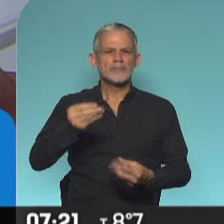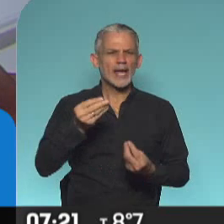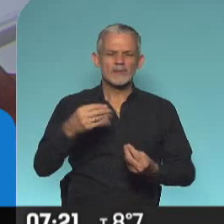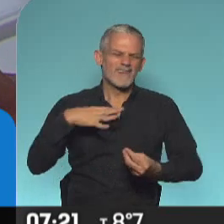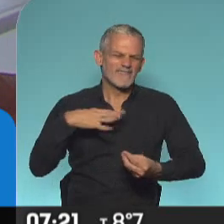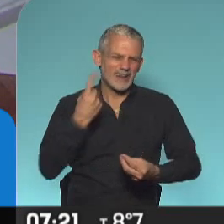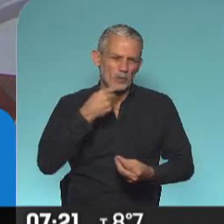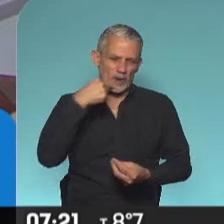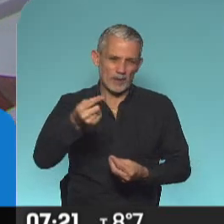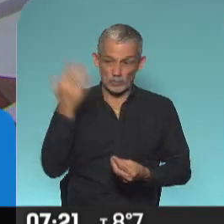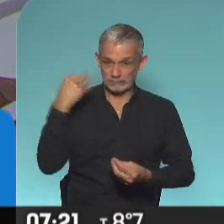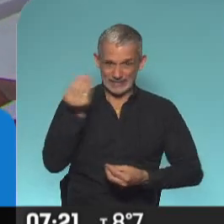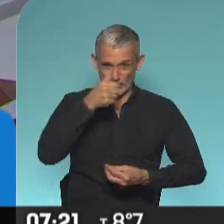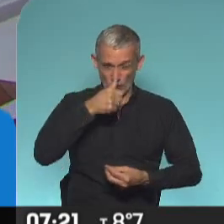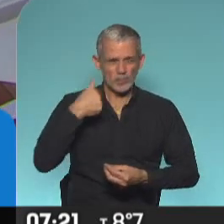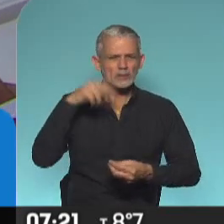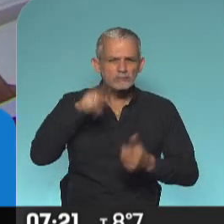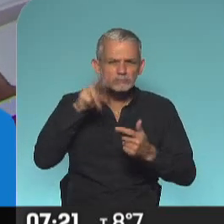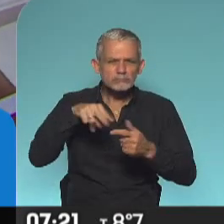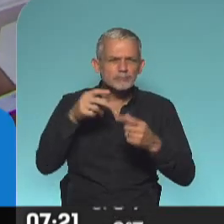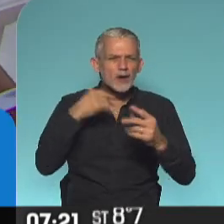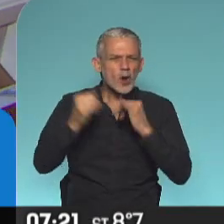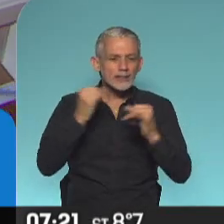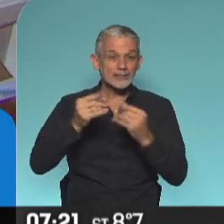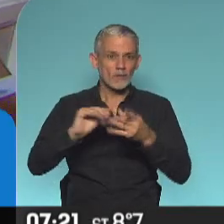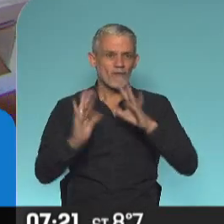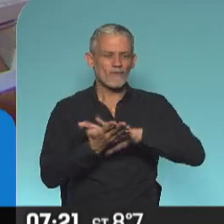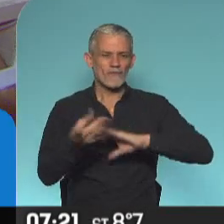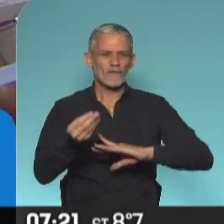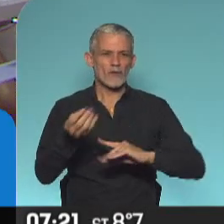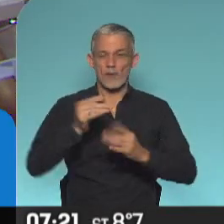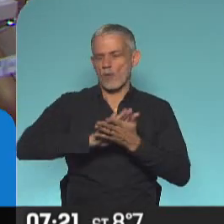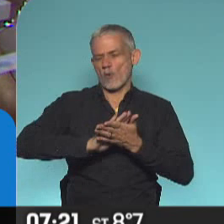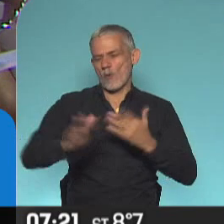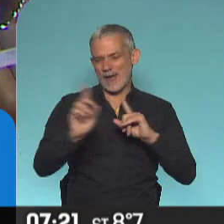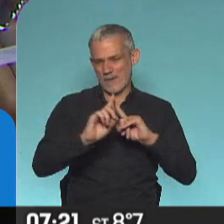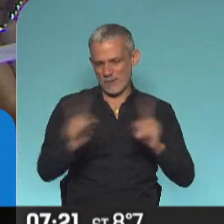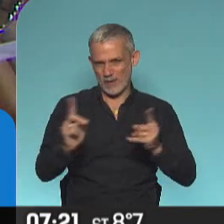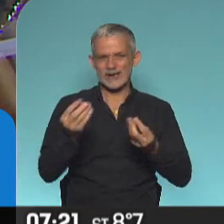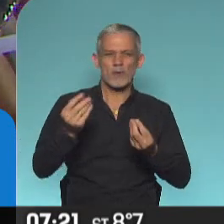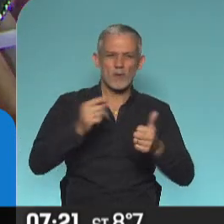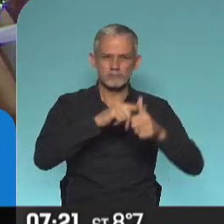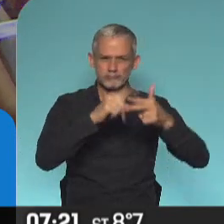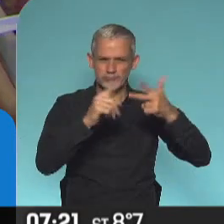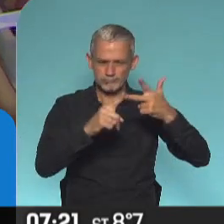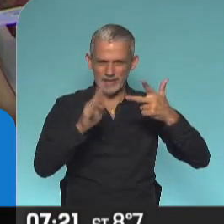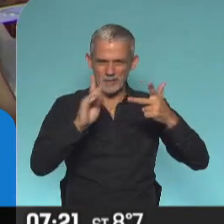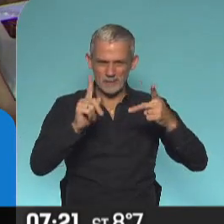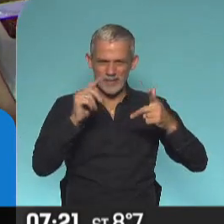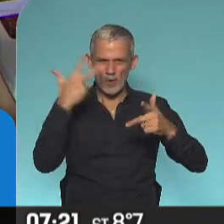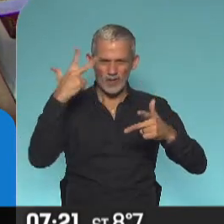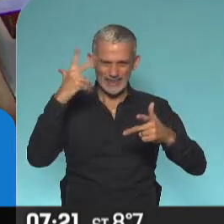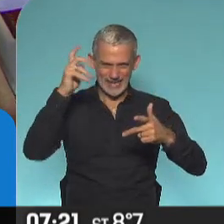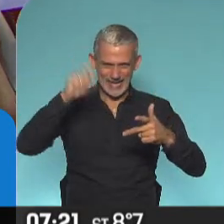queda, bueno, leíamos durante este fin de semana varias noticias respecto a esta modalidad, ¿no? Que no es nueva lo que se ha dado con Bruglia, Bertuzzi y Castelli,